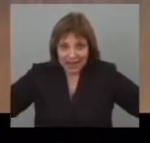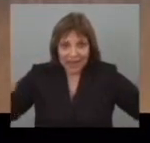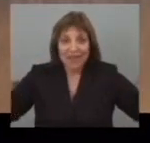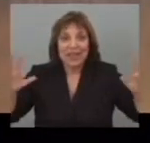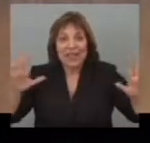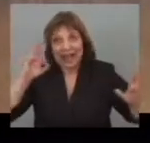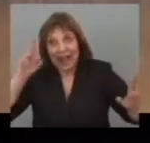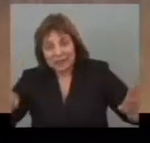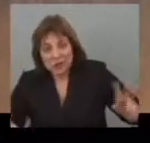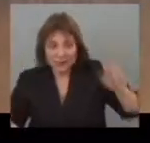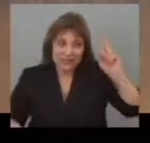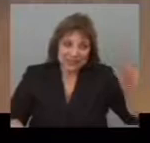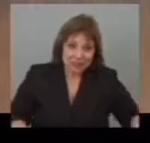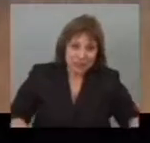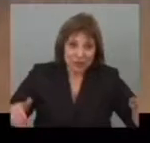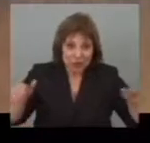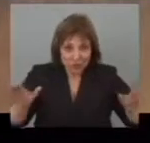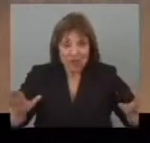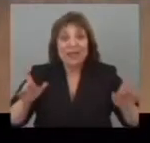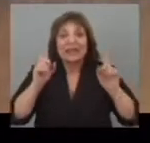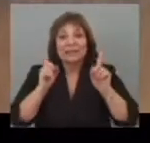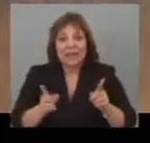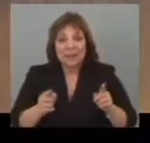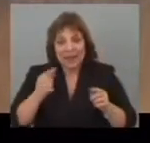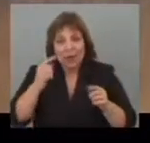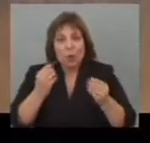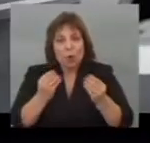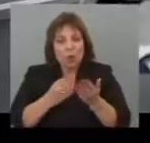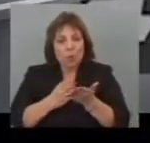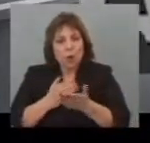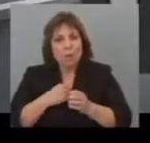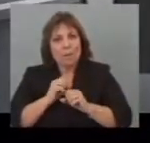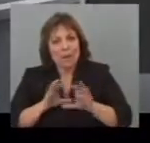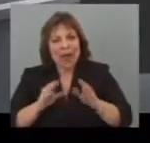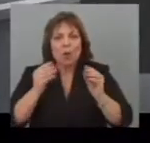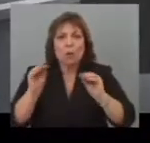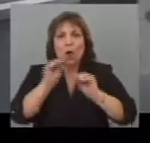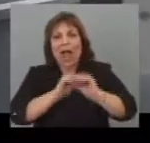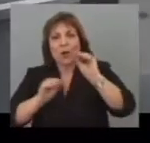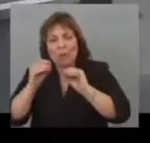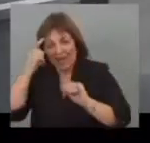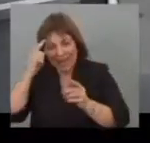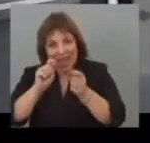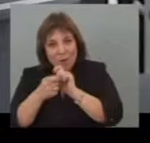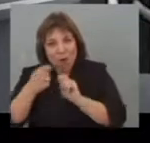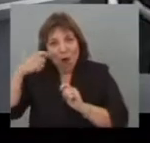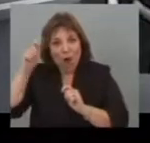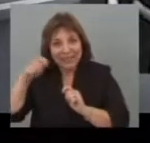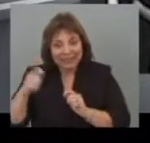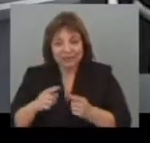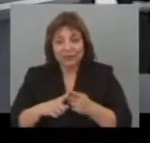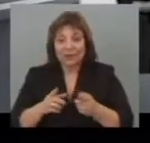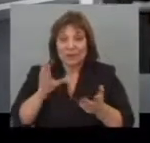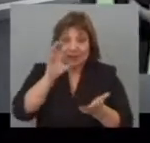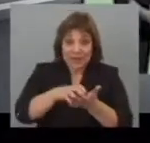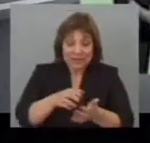procesos de reflexión y también de ordenar situaciones. Tanto al instalar el sistema como al desinstalarlo, el equipo del